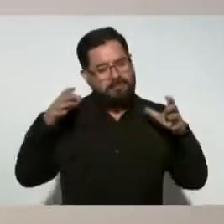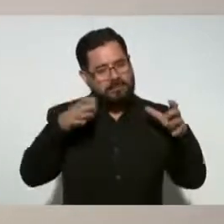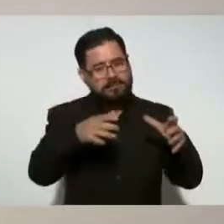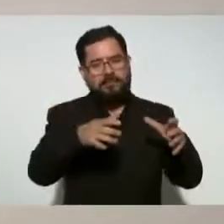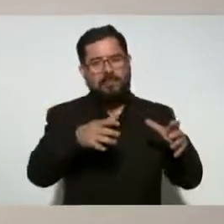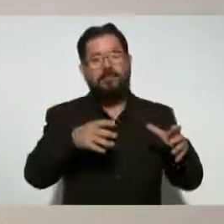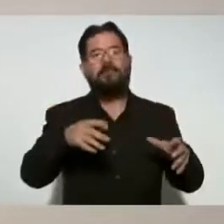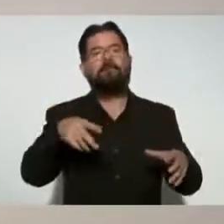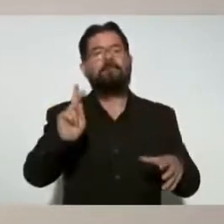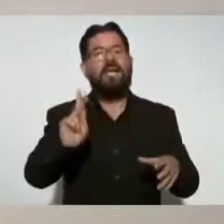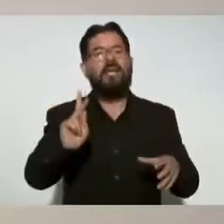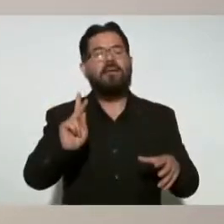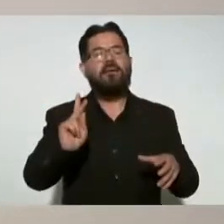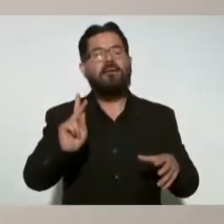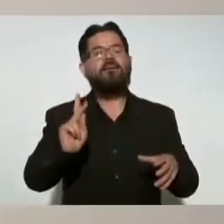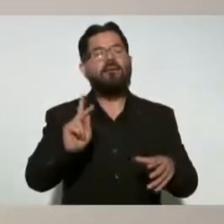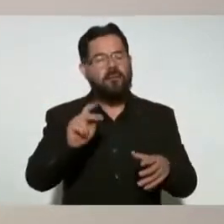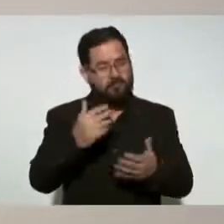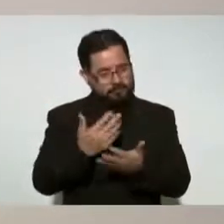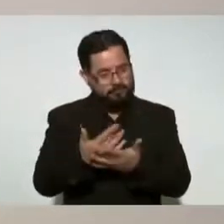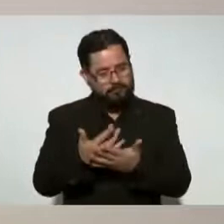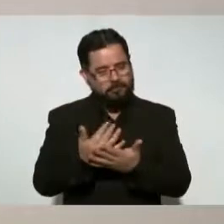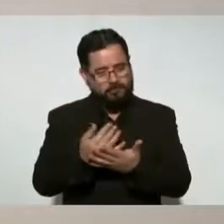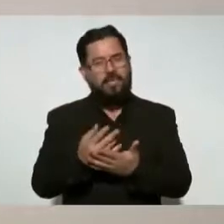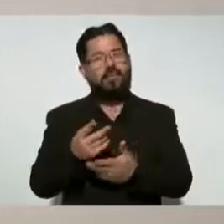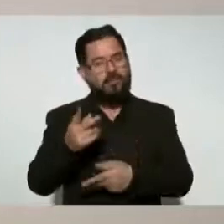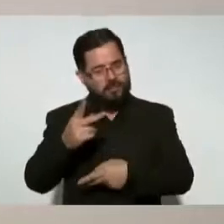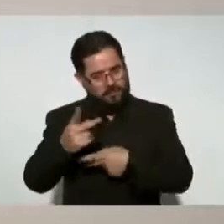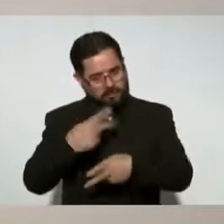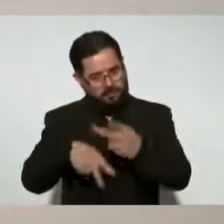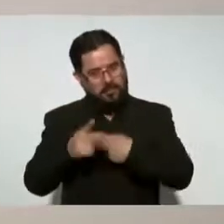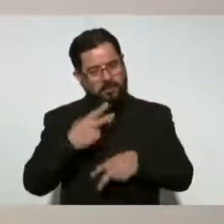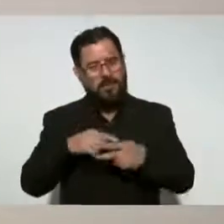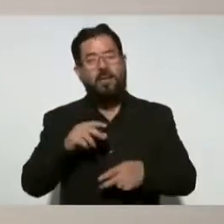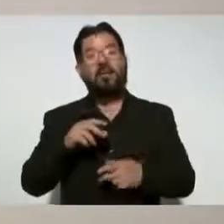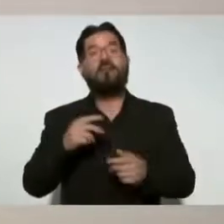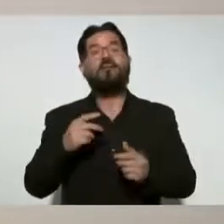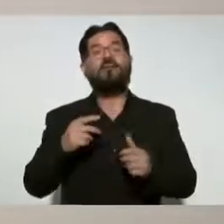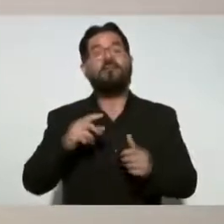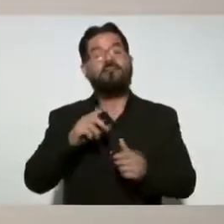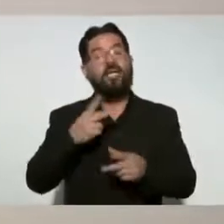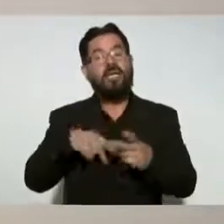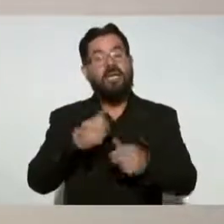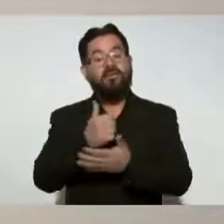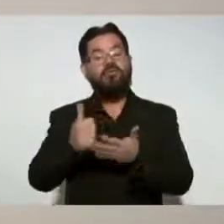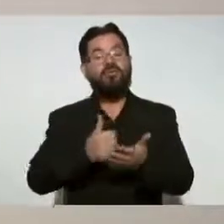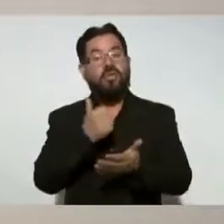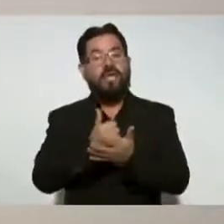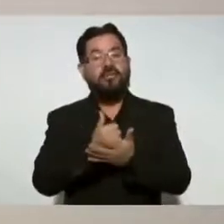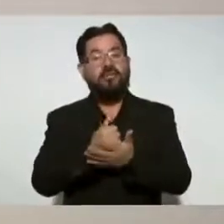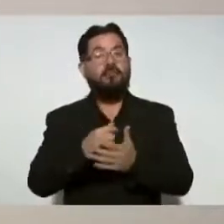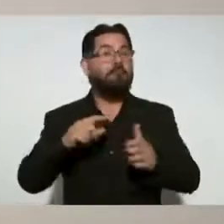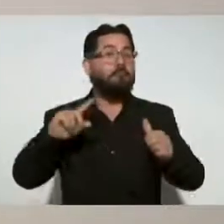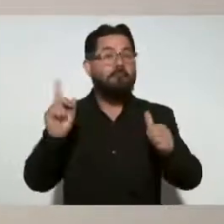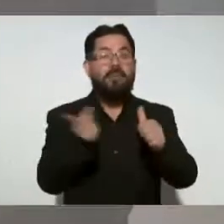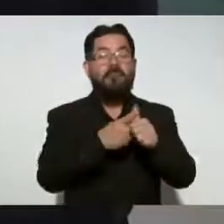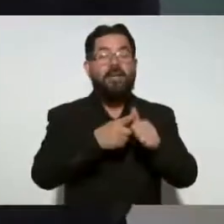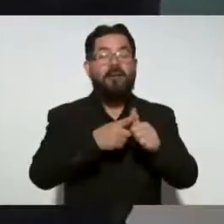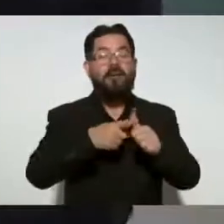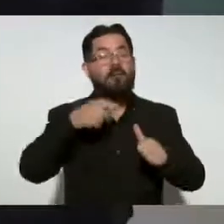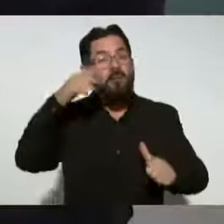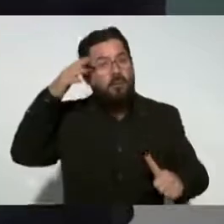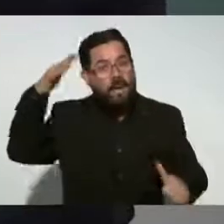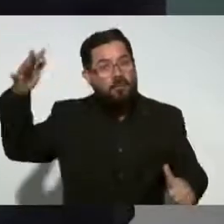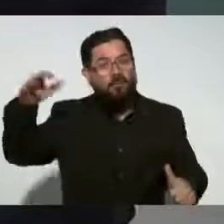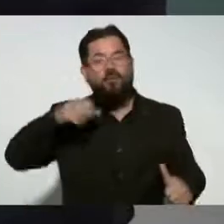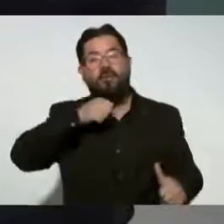ya también va a llegar a las ciudades para los adultos mayores de